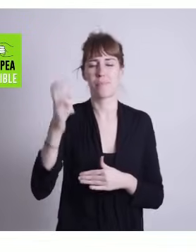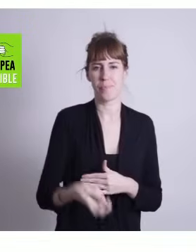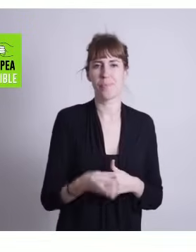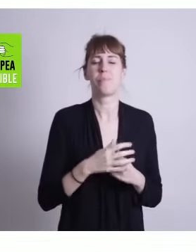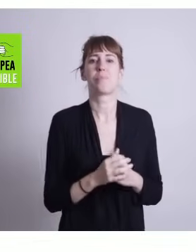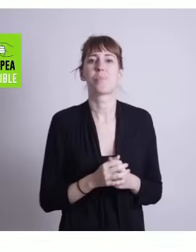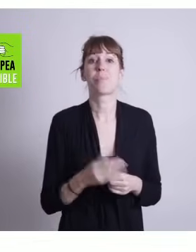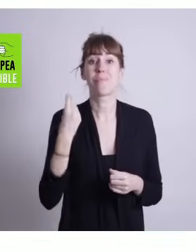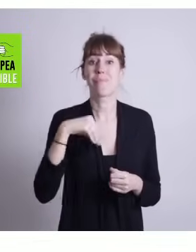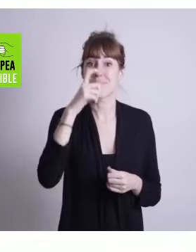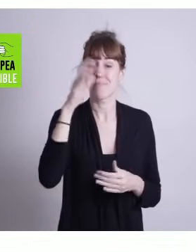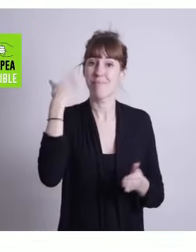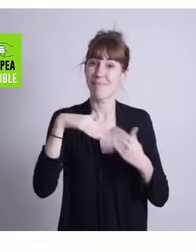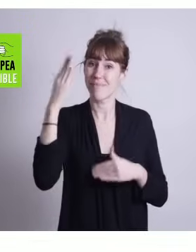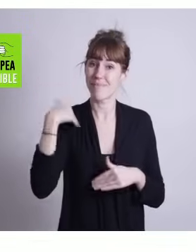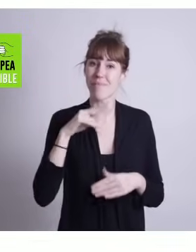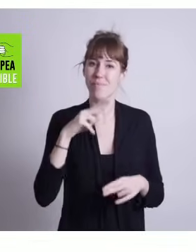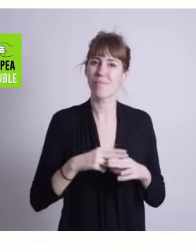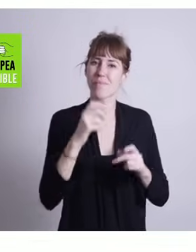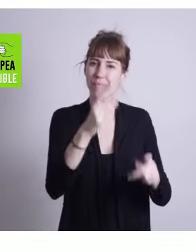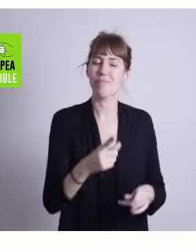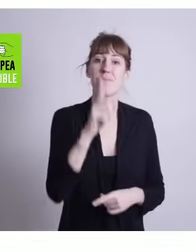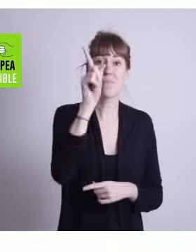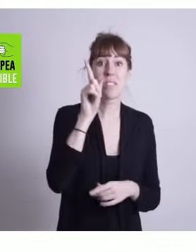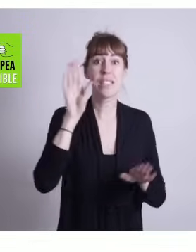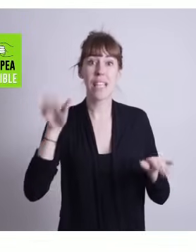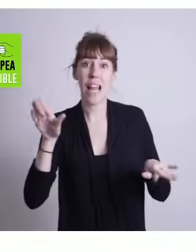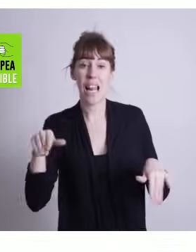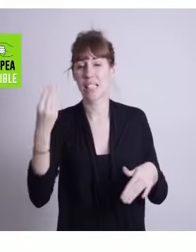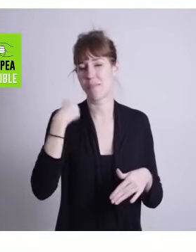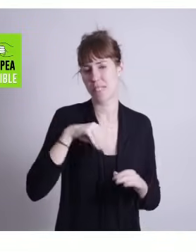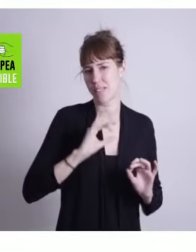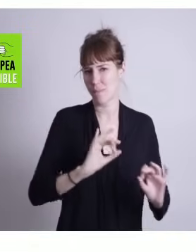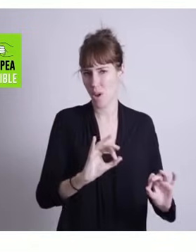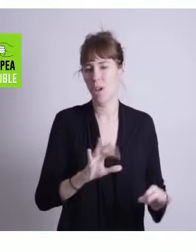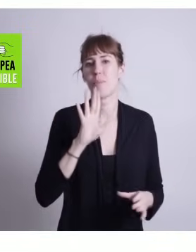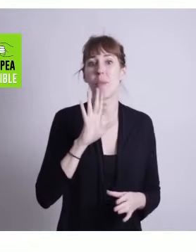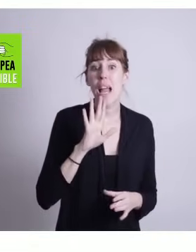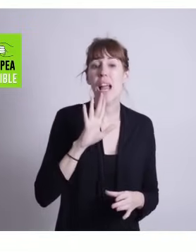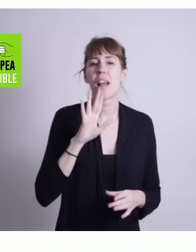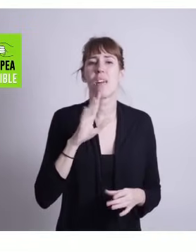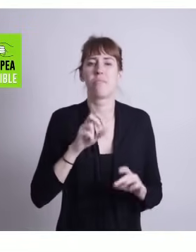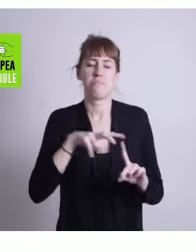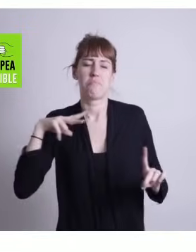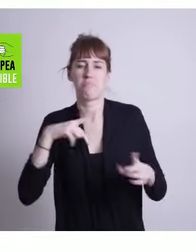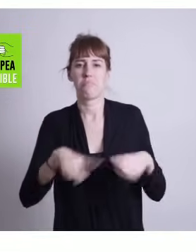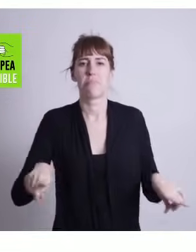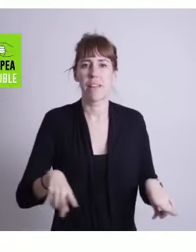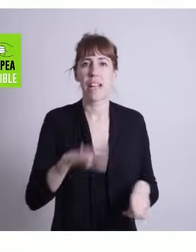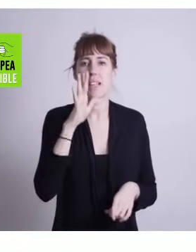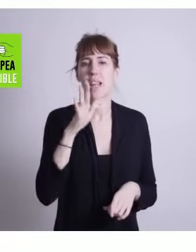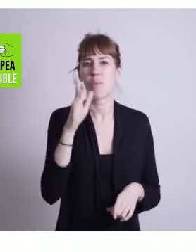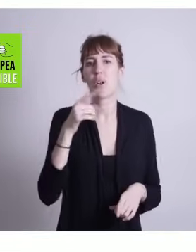lo que antiguamente se llamaban dioses, ángeles, que es lo mismo, desde otra perspectiva, pues porque ellos tenían otra